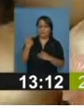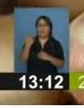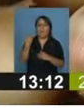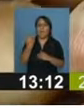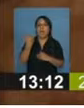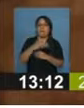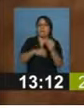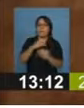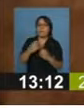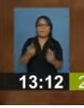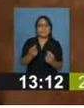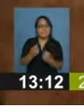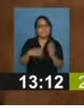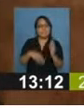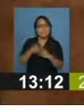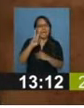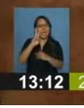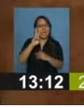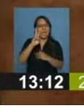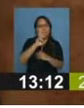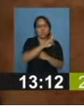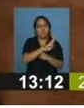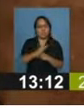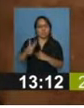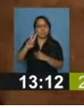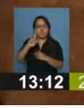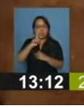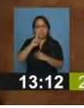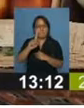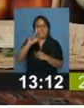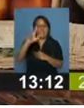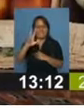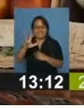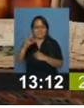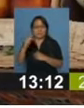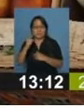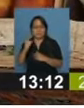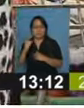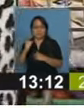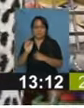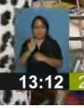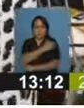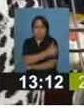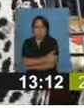familia necesitó más de 200.003 pesos para no ser pobres. Es decir,